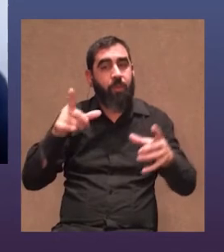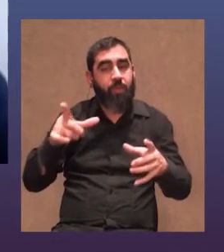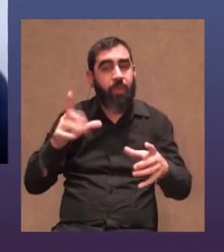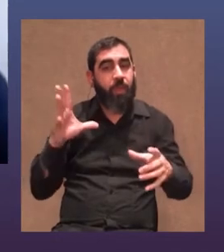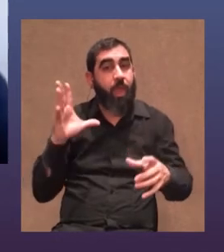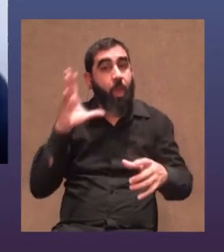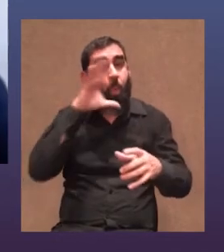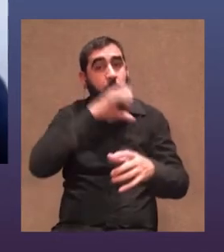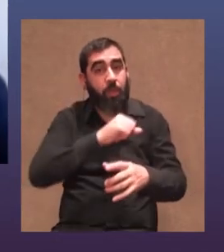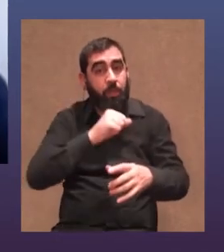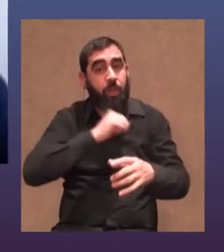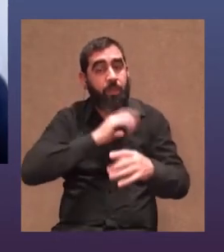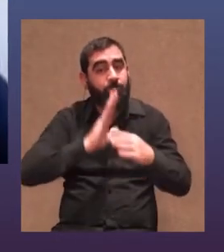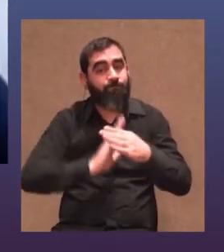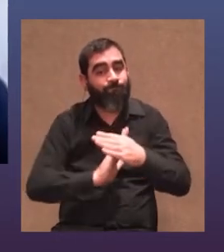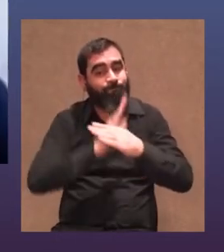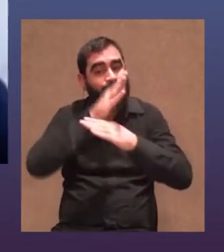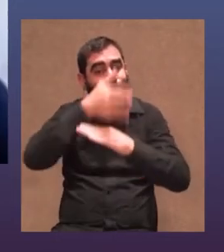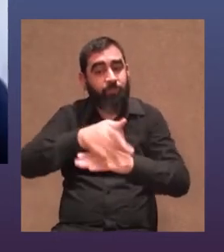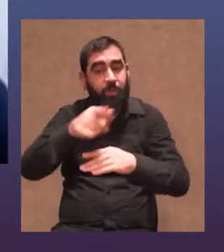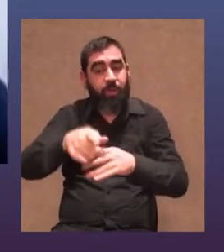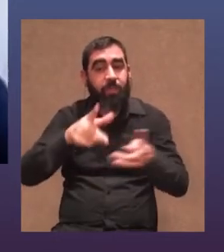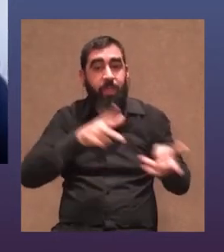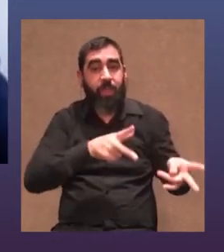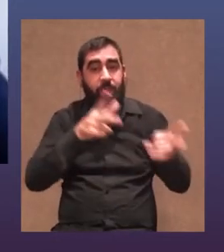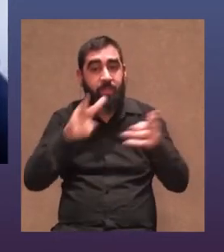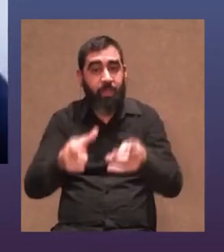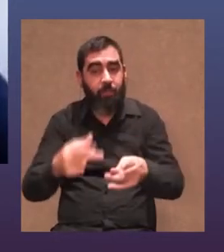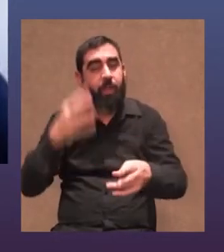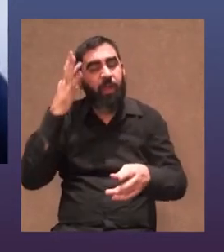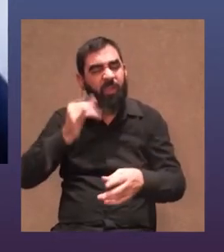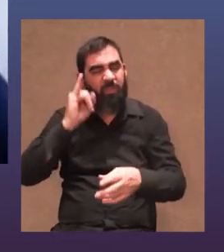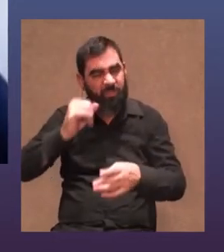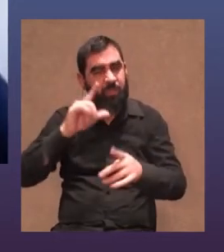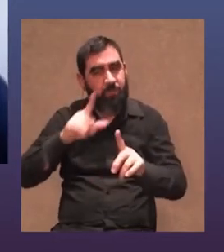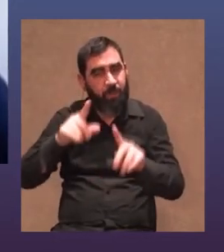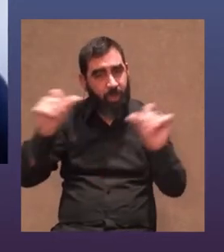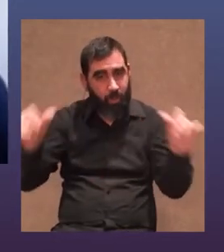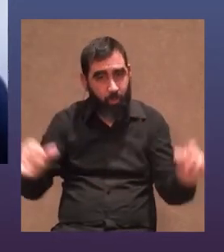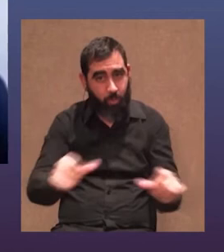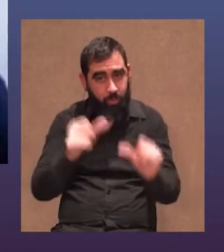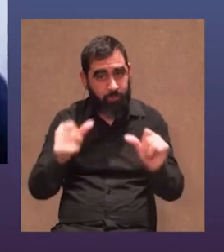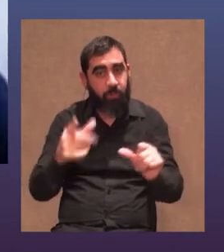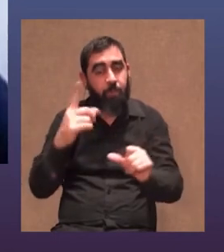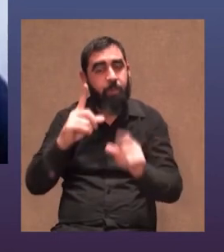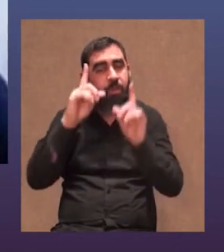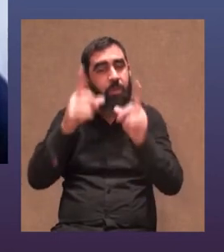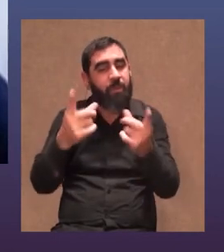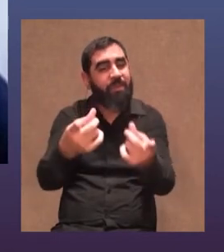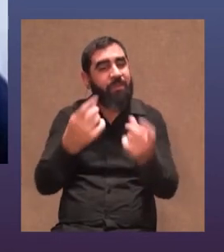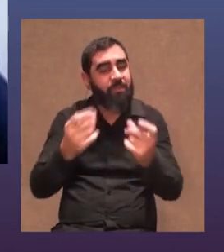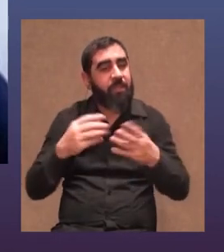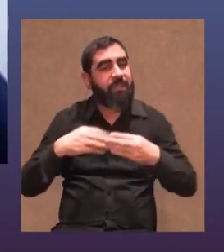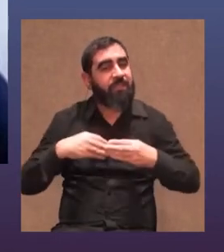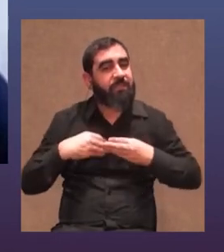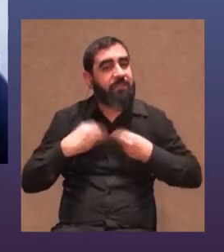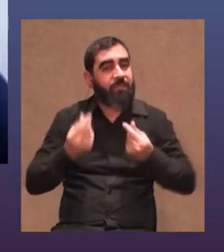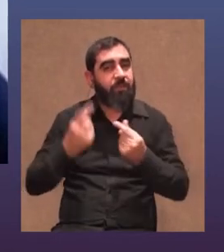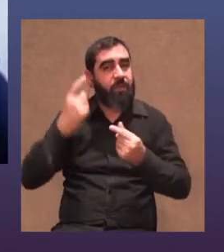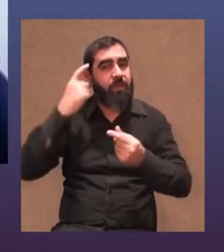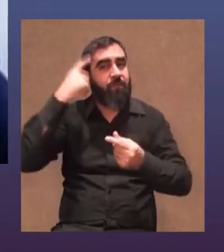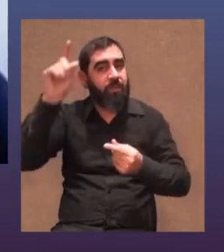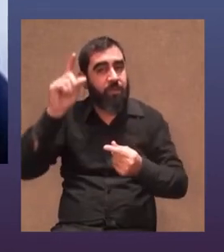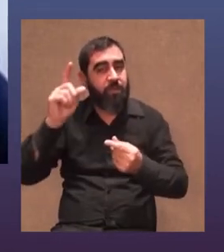mantener y de atravesar, que no tengo duda que lo vamos a hacer, pero que va a requerir también de sensibilidad,